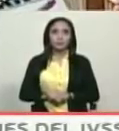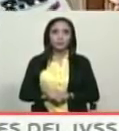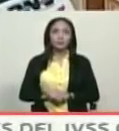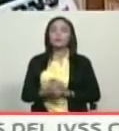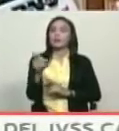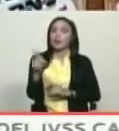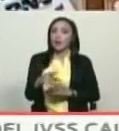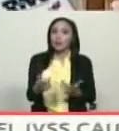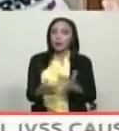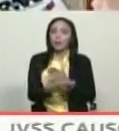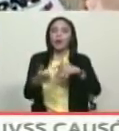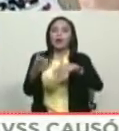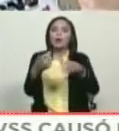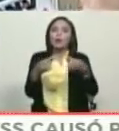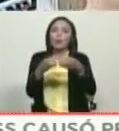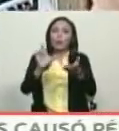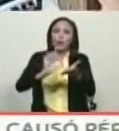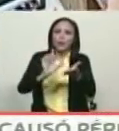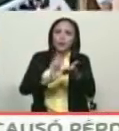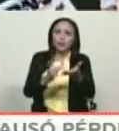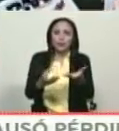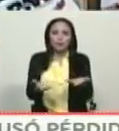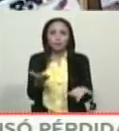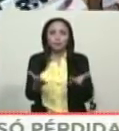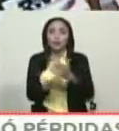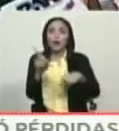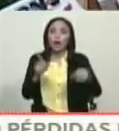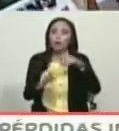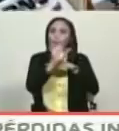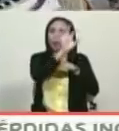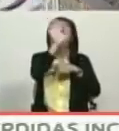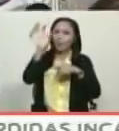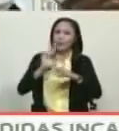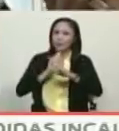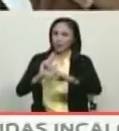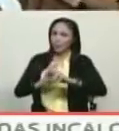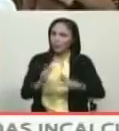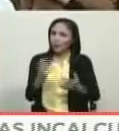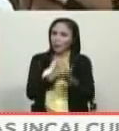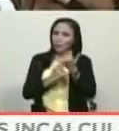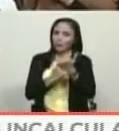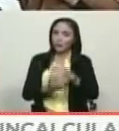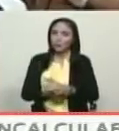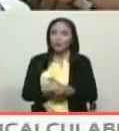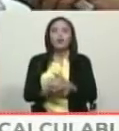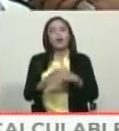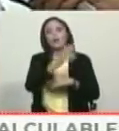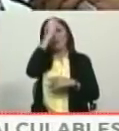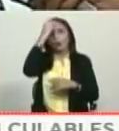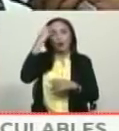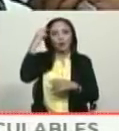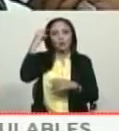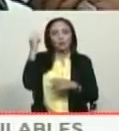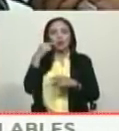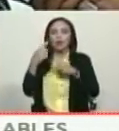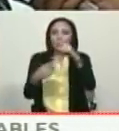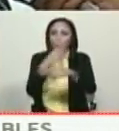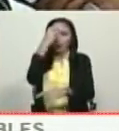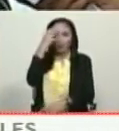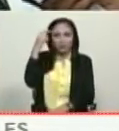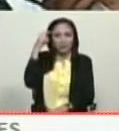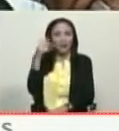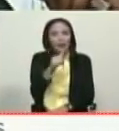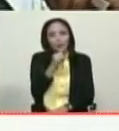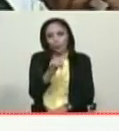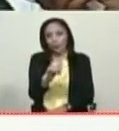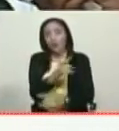de lima la rectificación de algunos países ha habido respuestas ya la cancillería informará sobre eso varios países